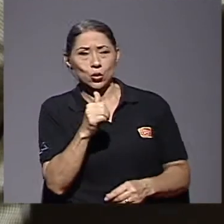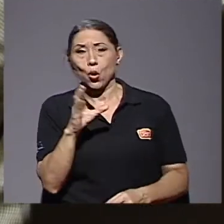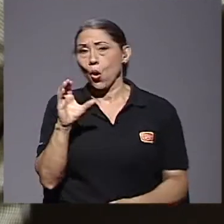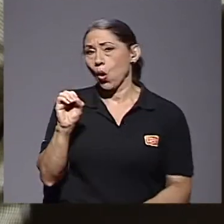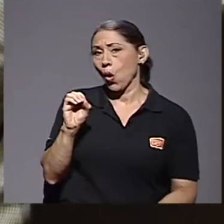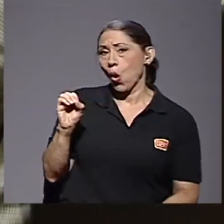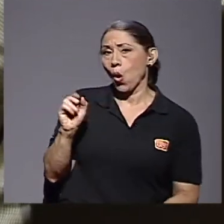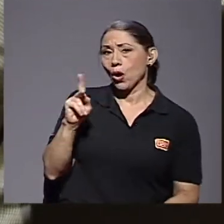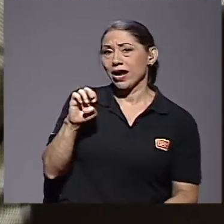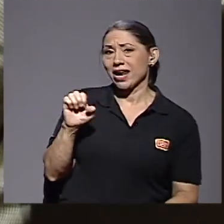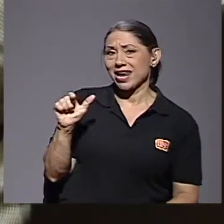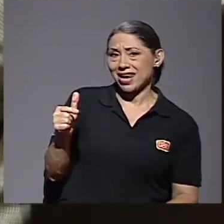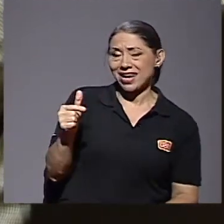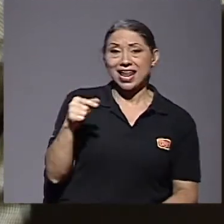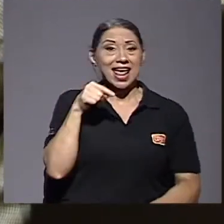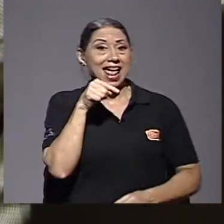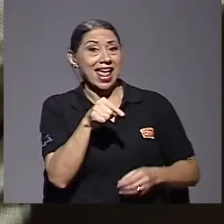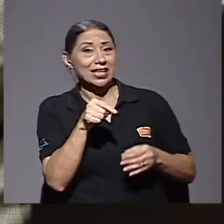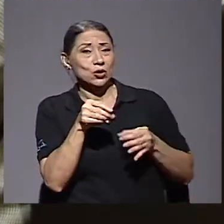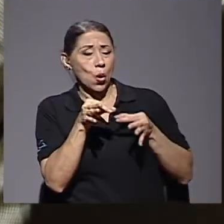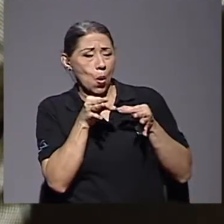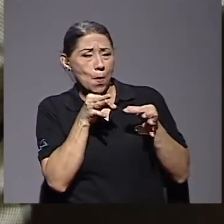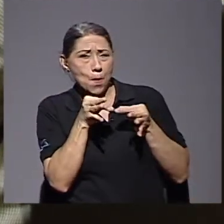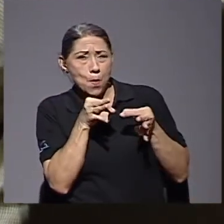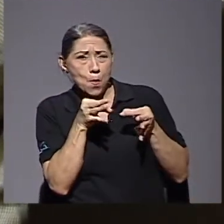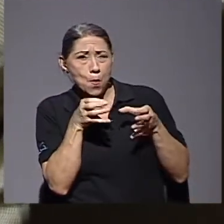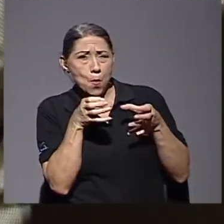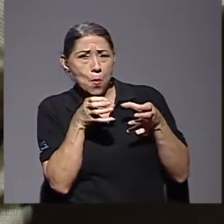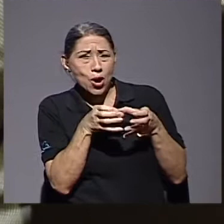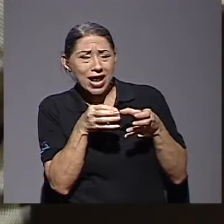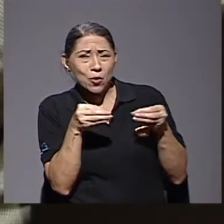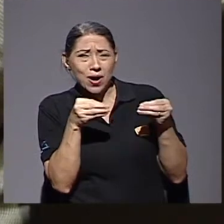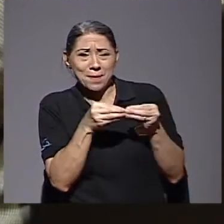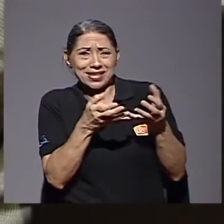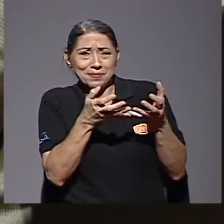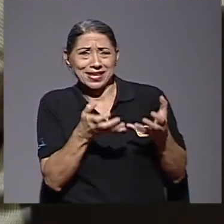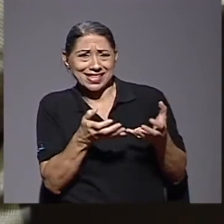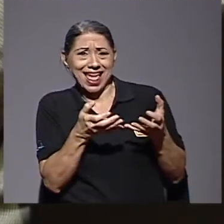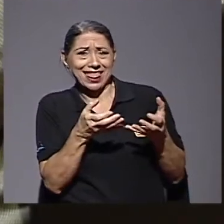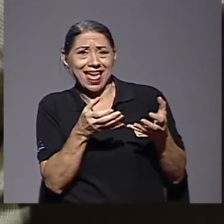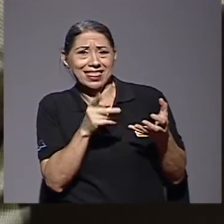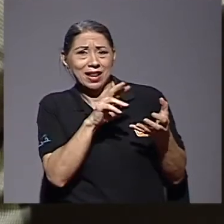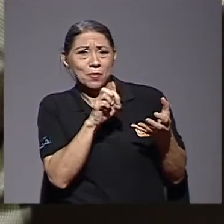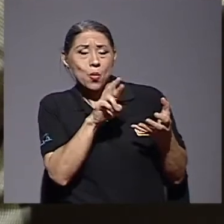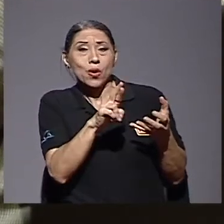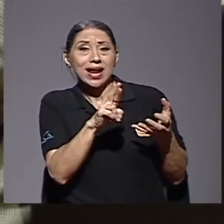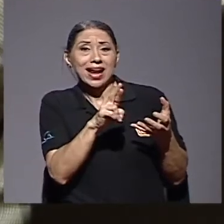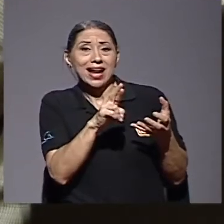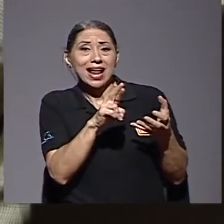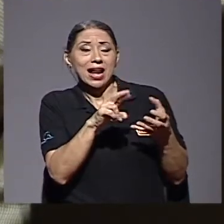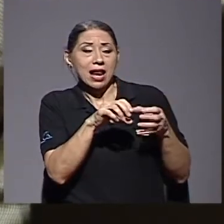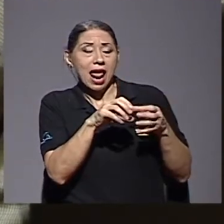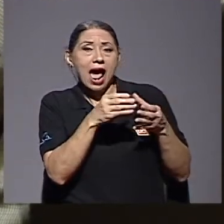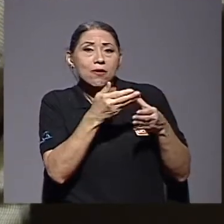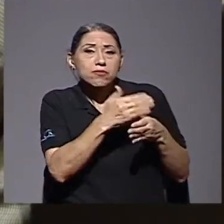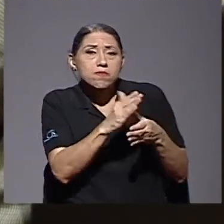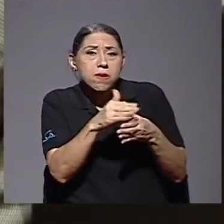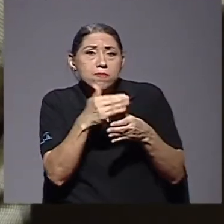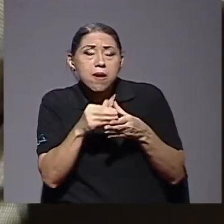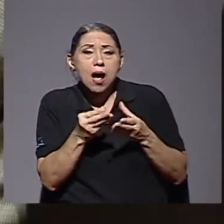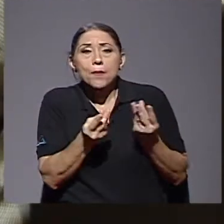que rompen la molécula, las más pesadas, ¿verdad? La del búnker, ¿De búnker? y producen productos más livianos, como la